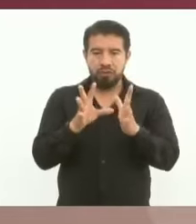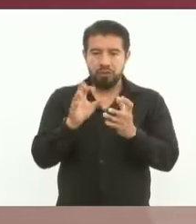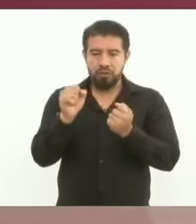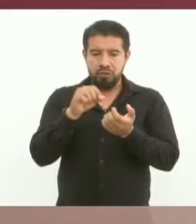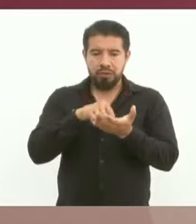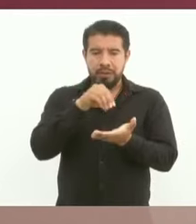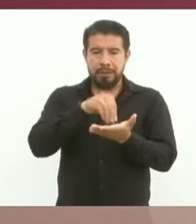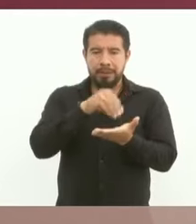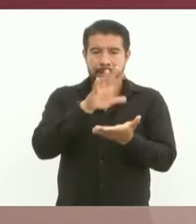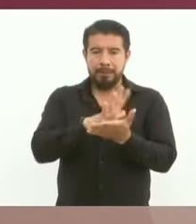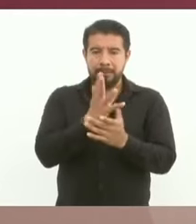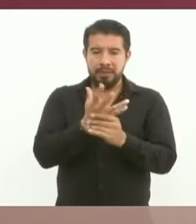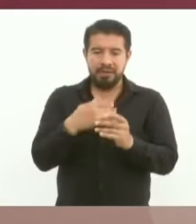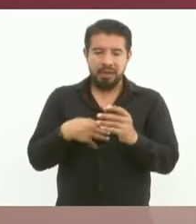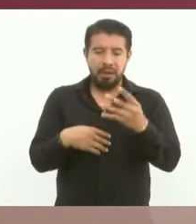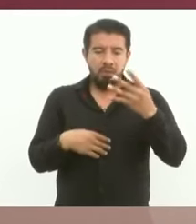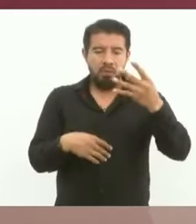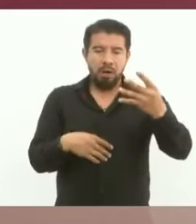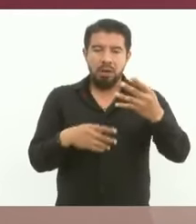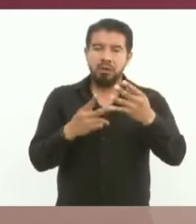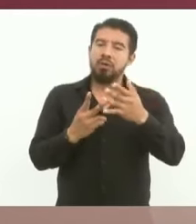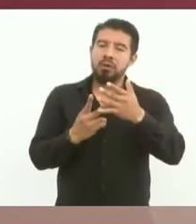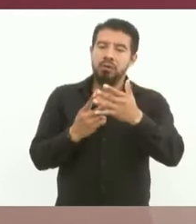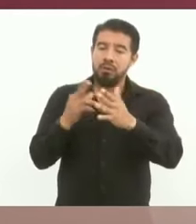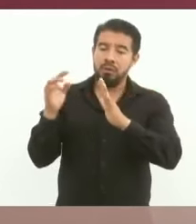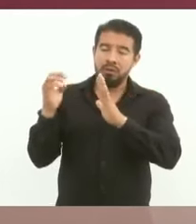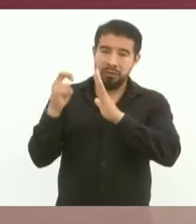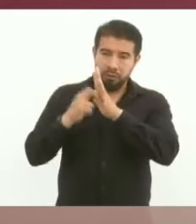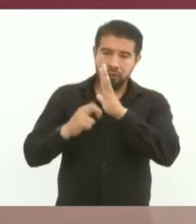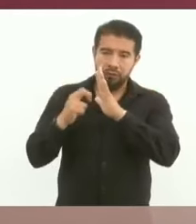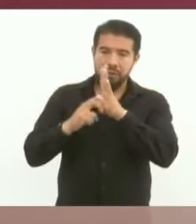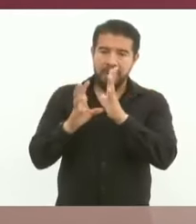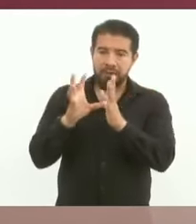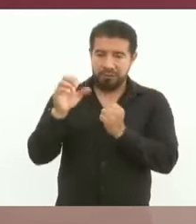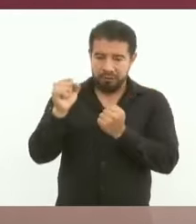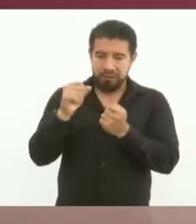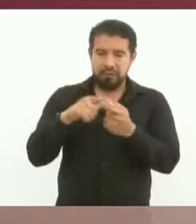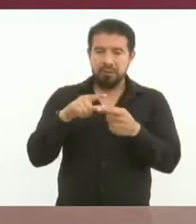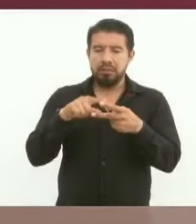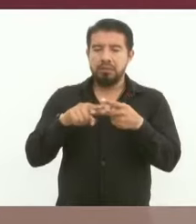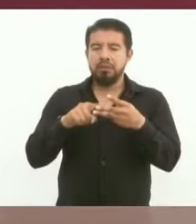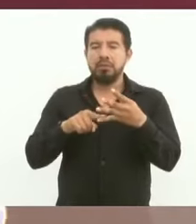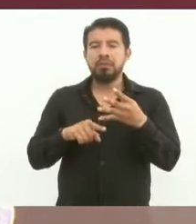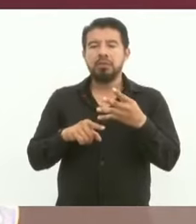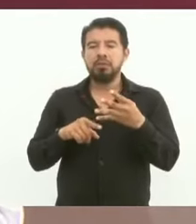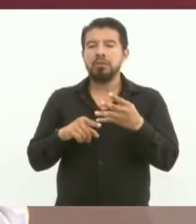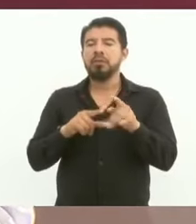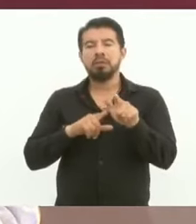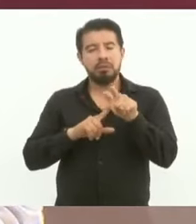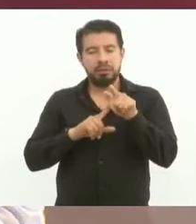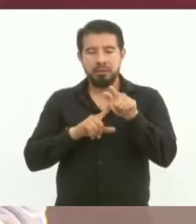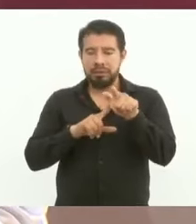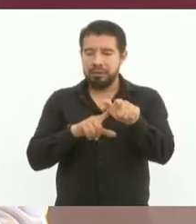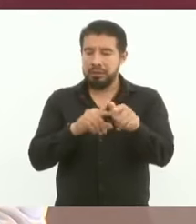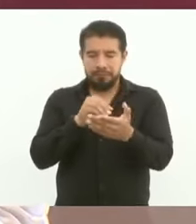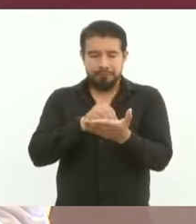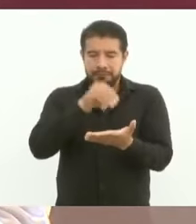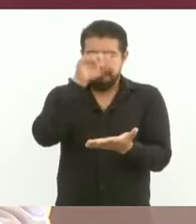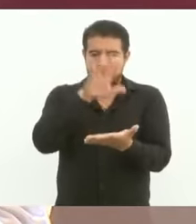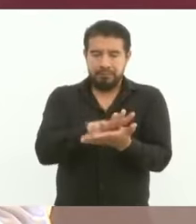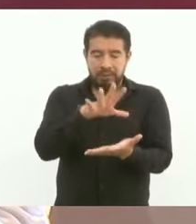primeras 4 reformas a la Constitución. Una, para que continúe el programa Jóvenes